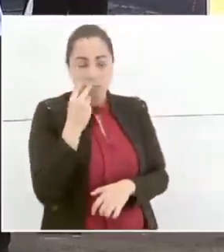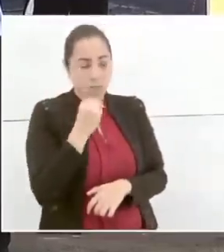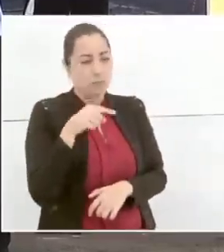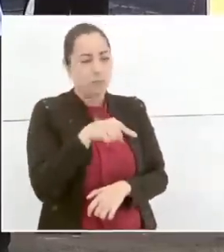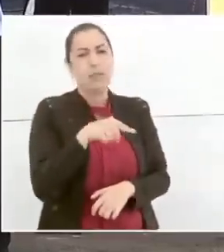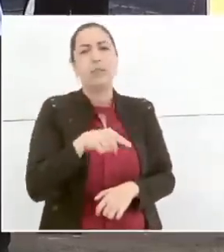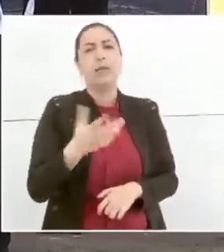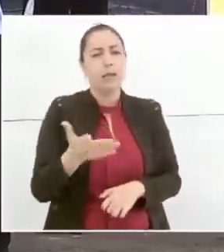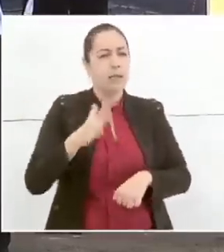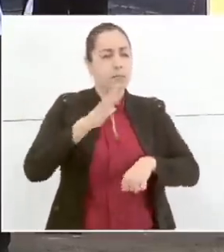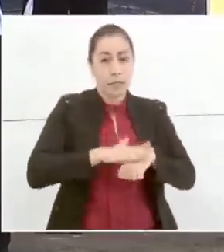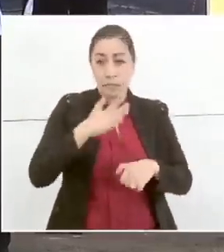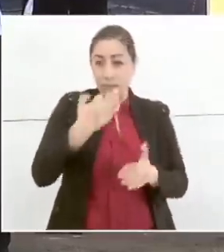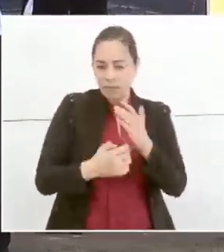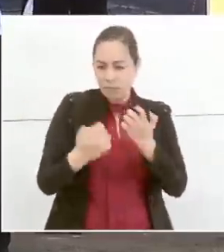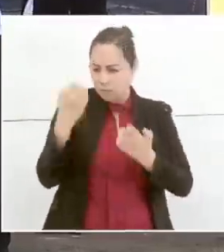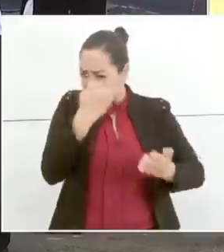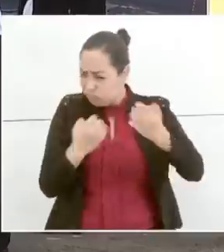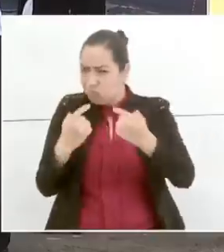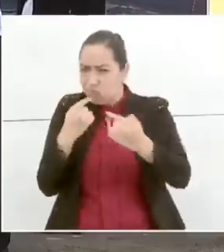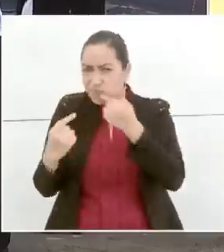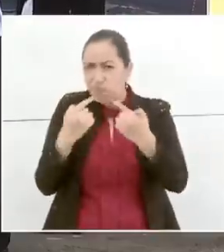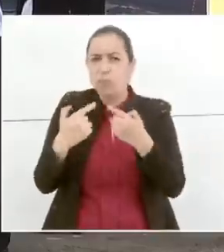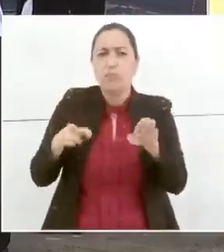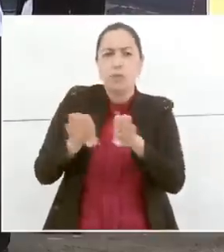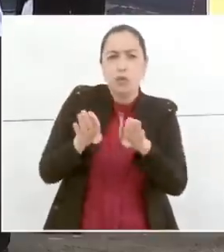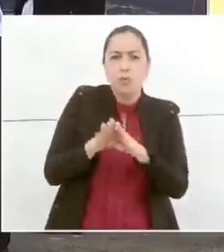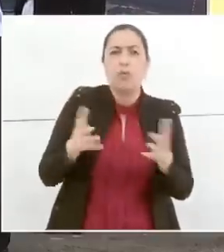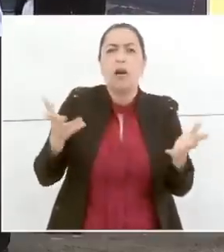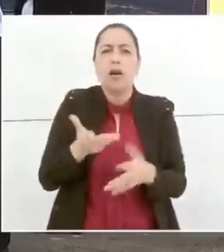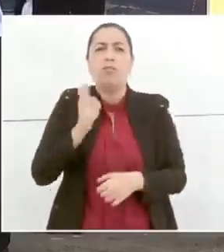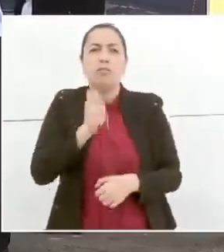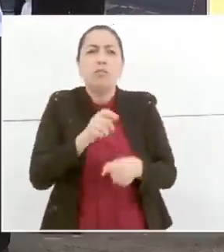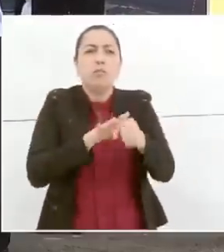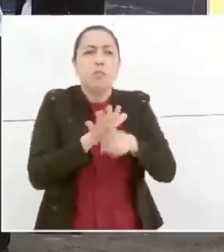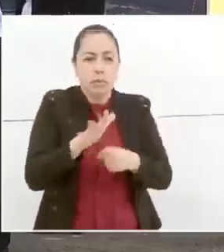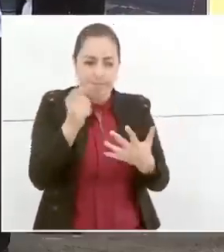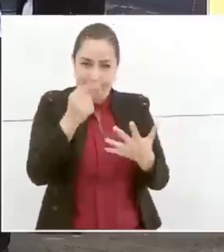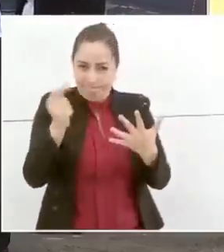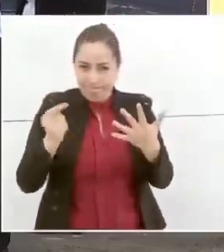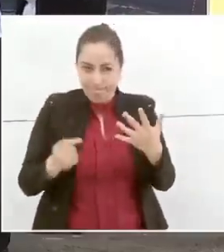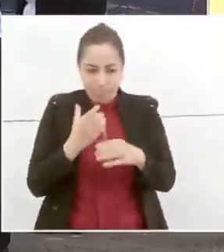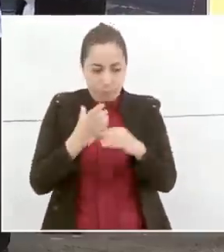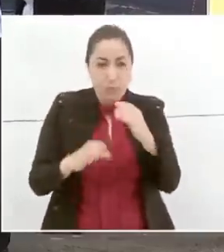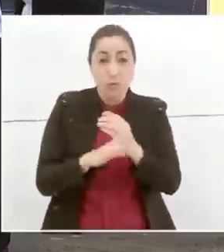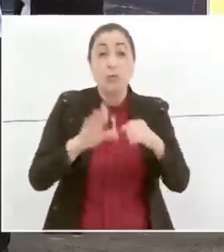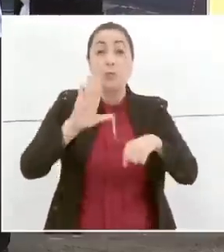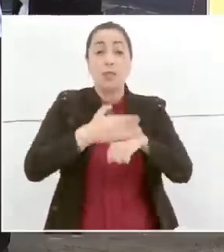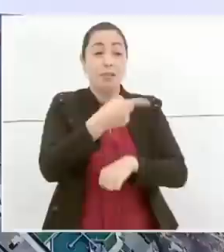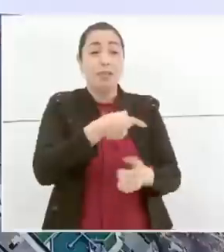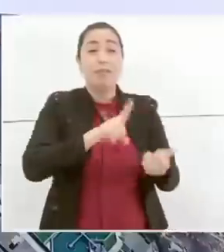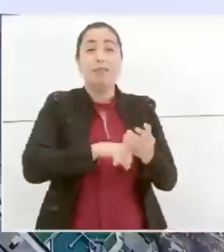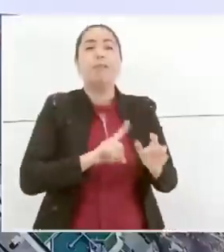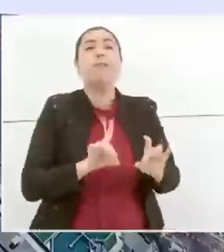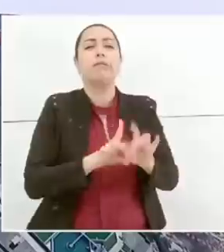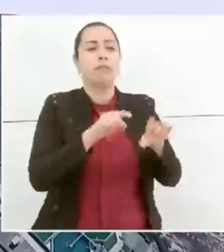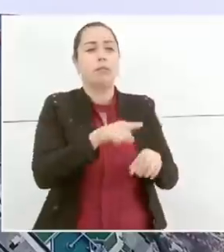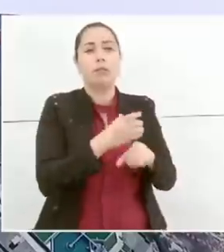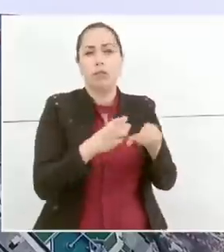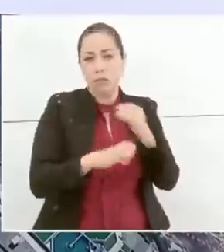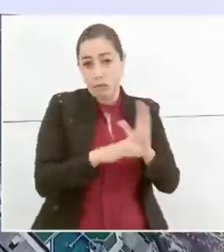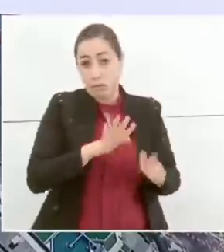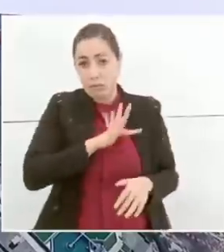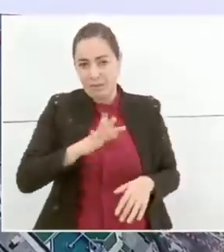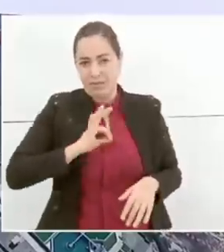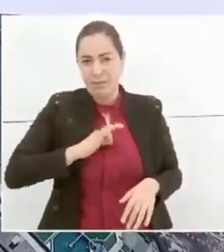muy detallado de, en caso de hacerlo, cómo hacerlo, porque tiene inversión federal, porque tiene inversión federal. Entonces tenemos que